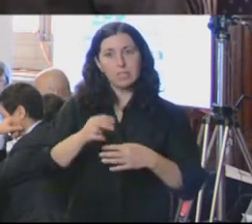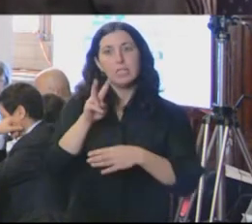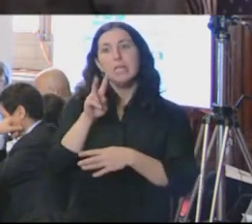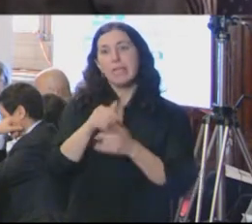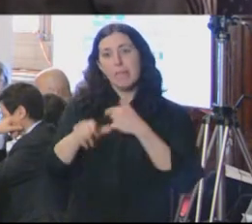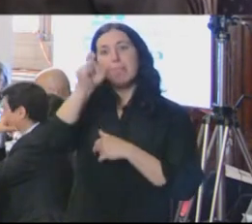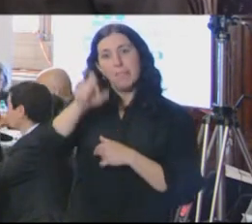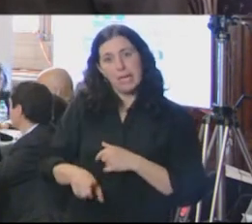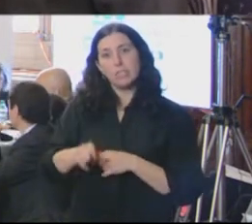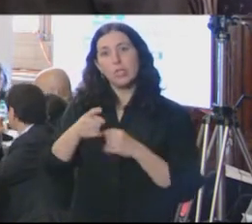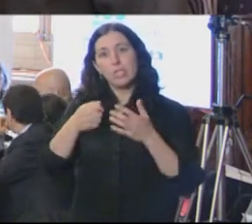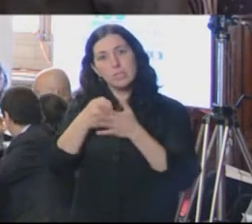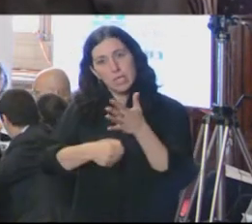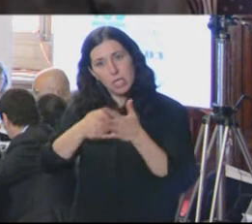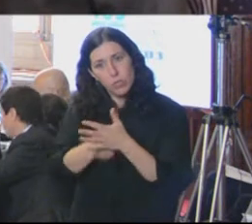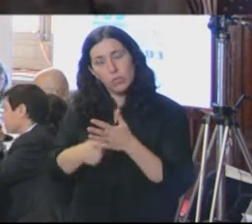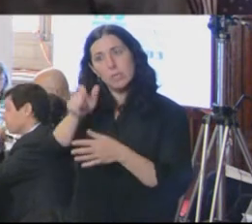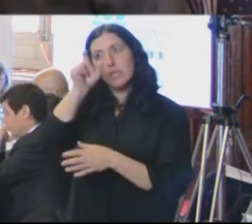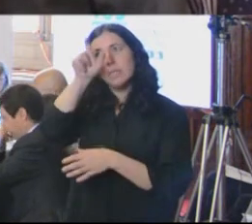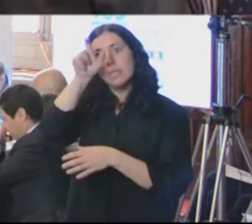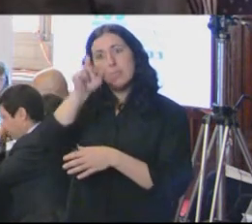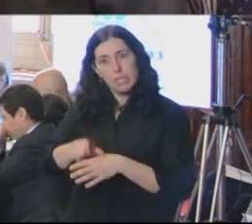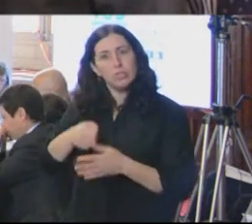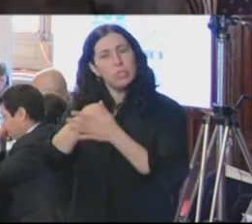defensores. Consideramos que esta